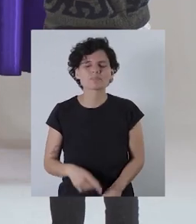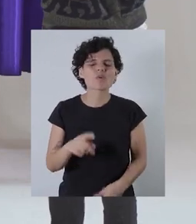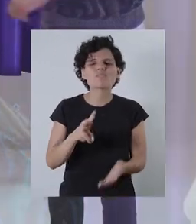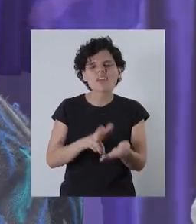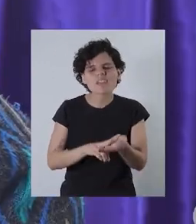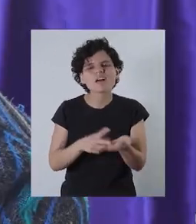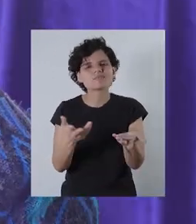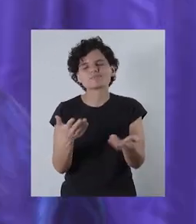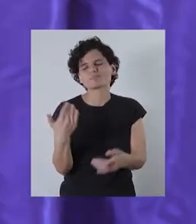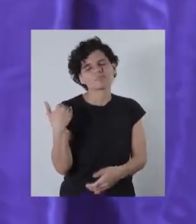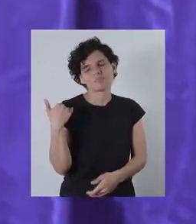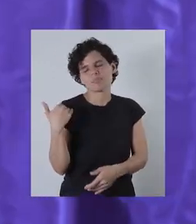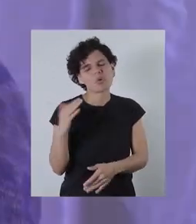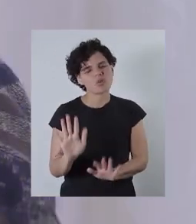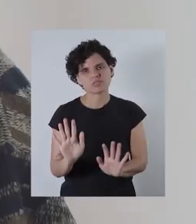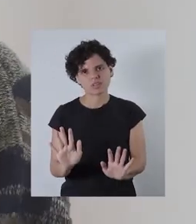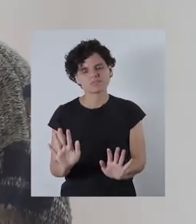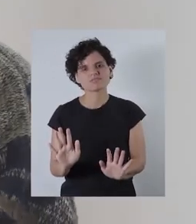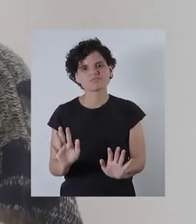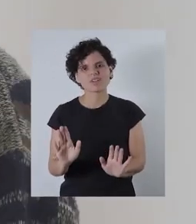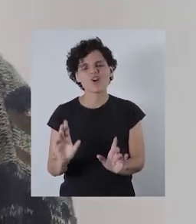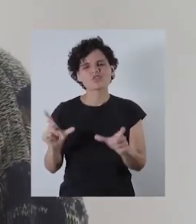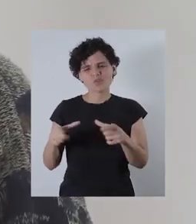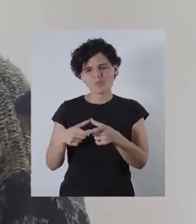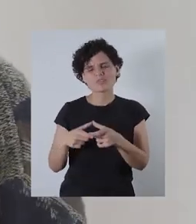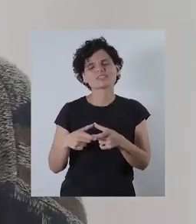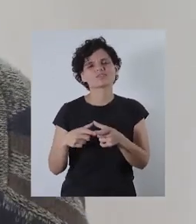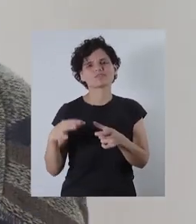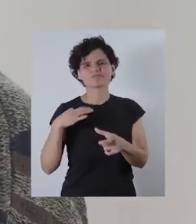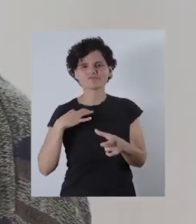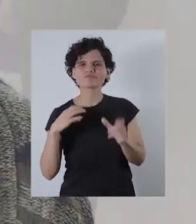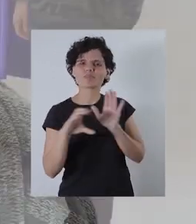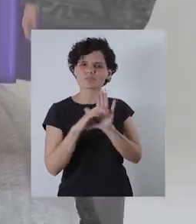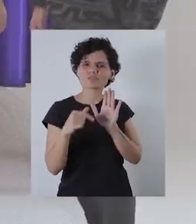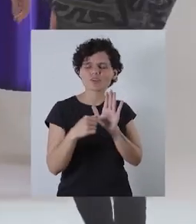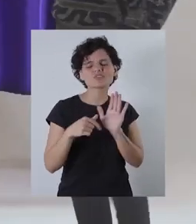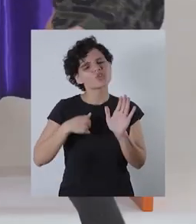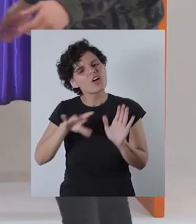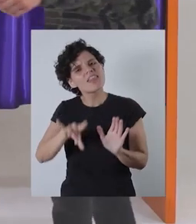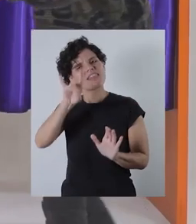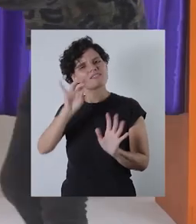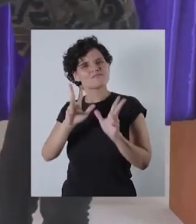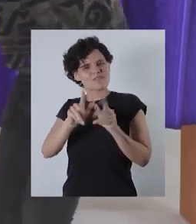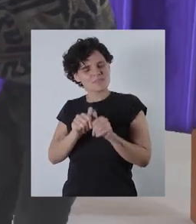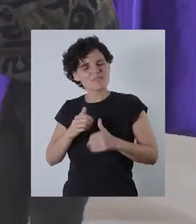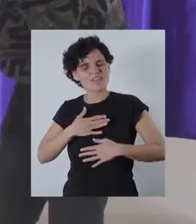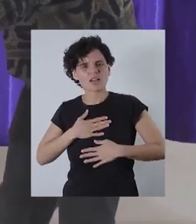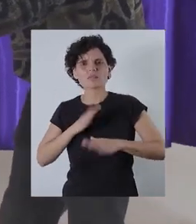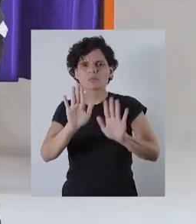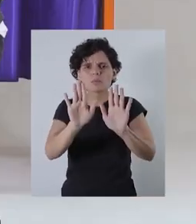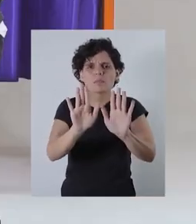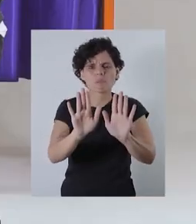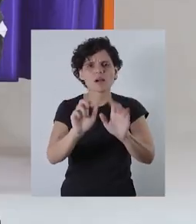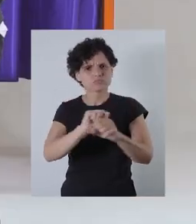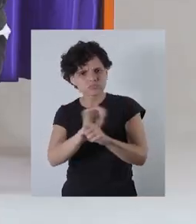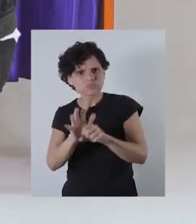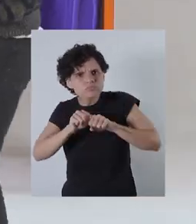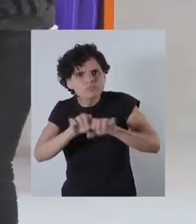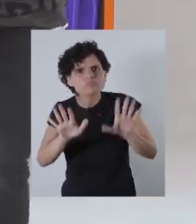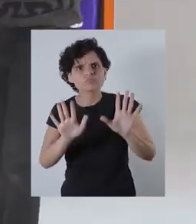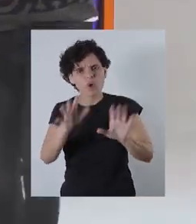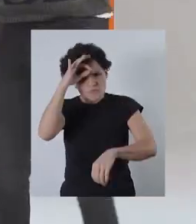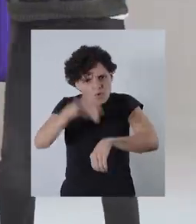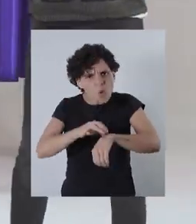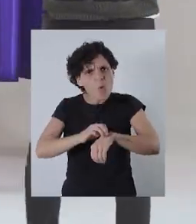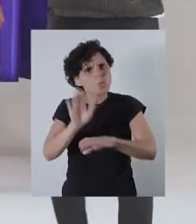chiquillos? No importa. La convención constitucional es la familia que uno elige. No, para, loco.